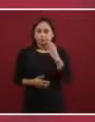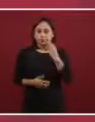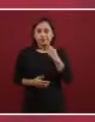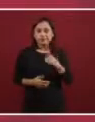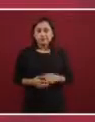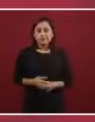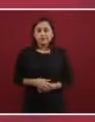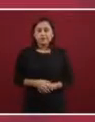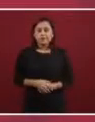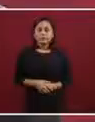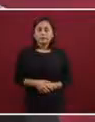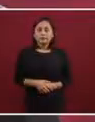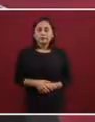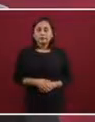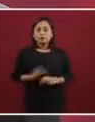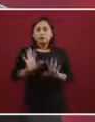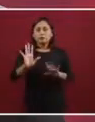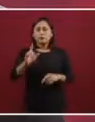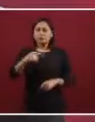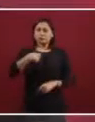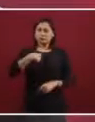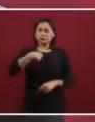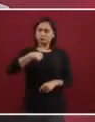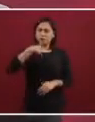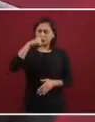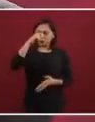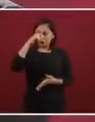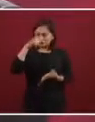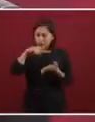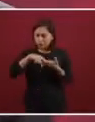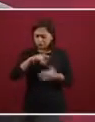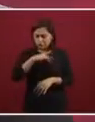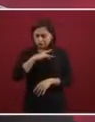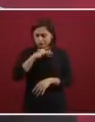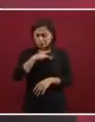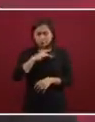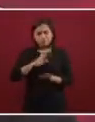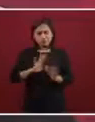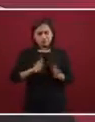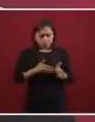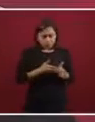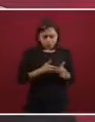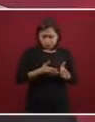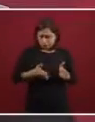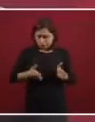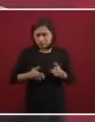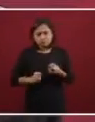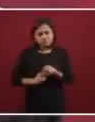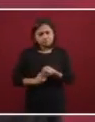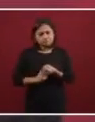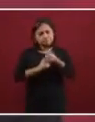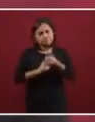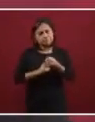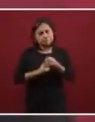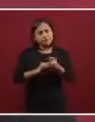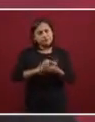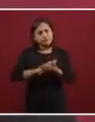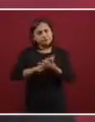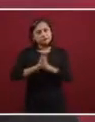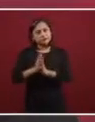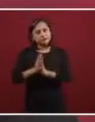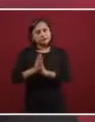podría decir que ya están las bases de la transformación, pero todavía falta